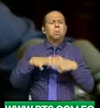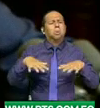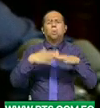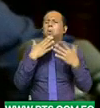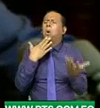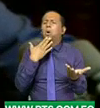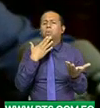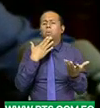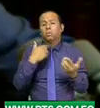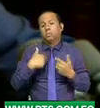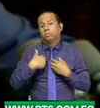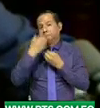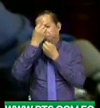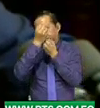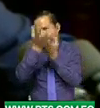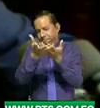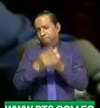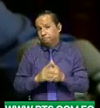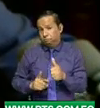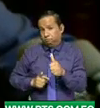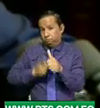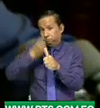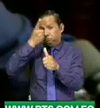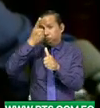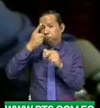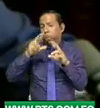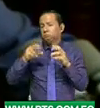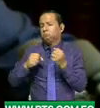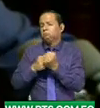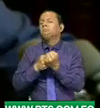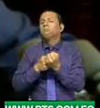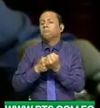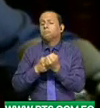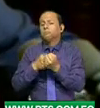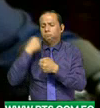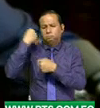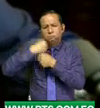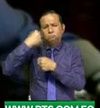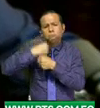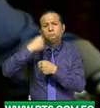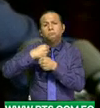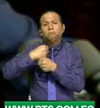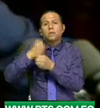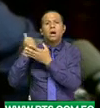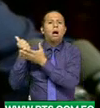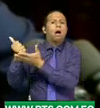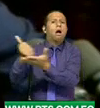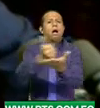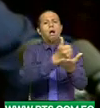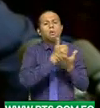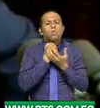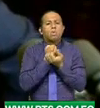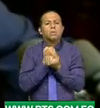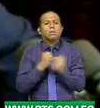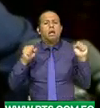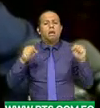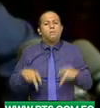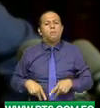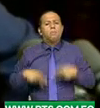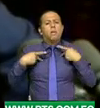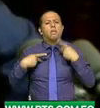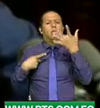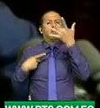digo, la primera obra de Lasso ha sido salvar la vida de 18 millones